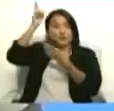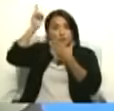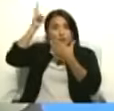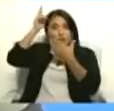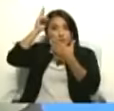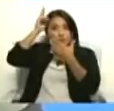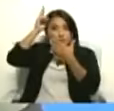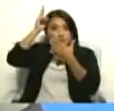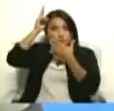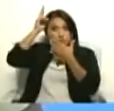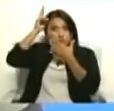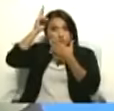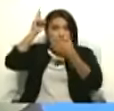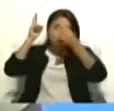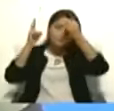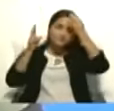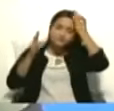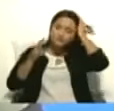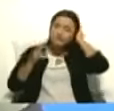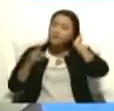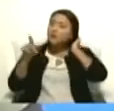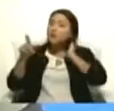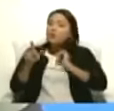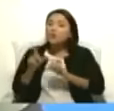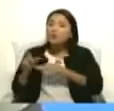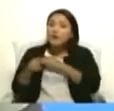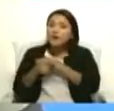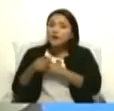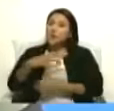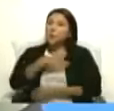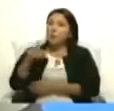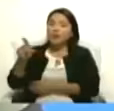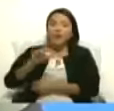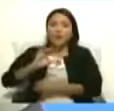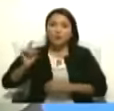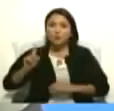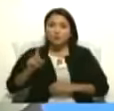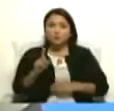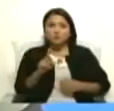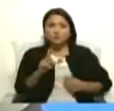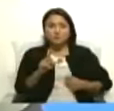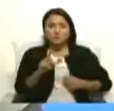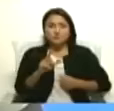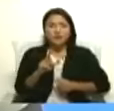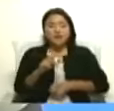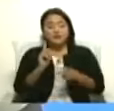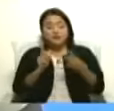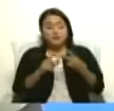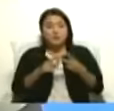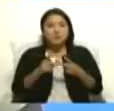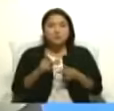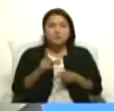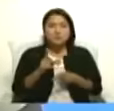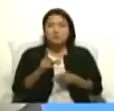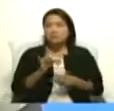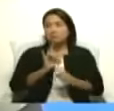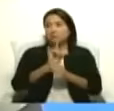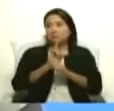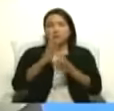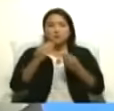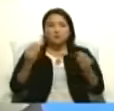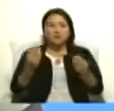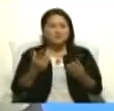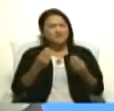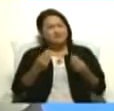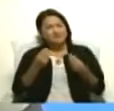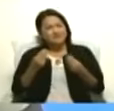venezolano no pudieron después dijeron no bueno no participó tanta gente más de 51 por